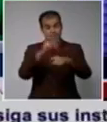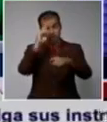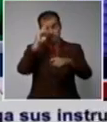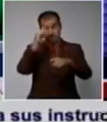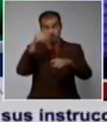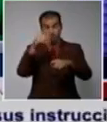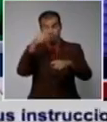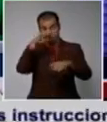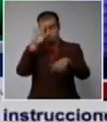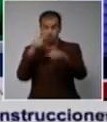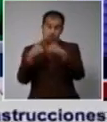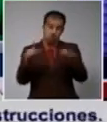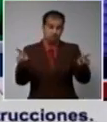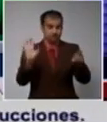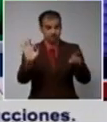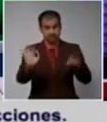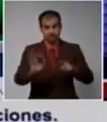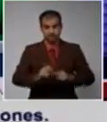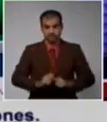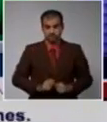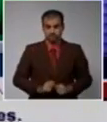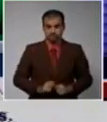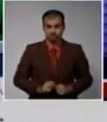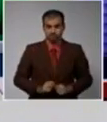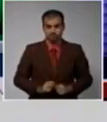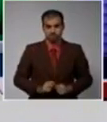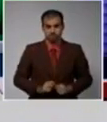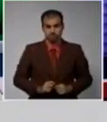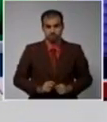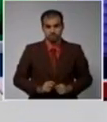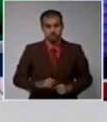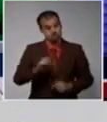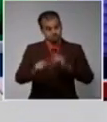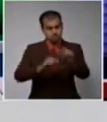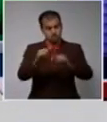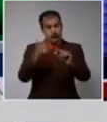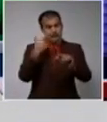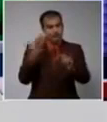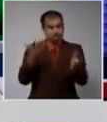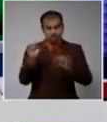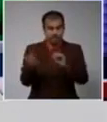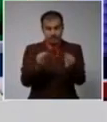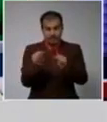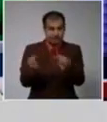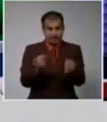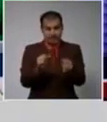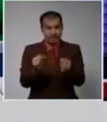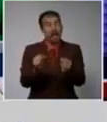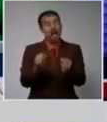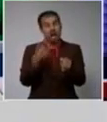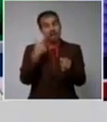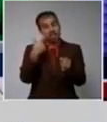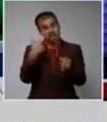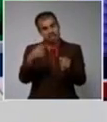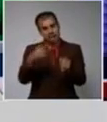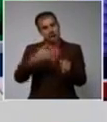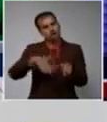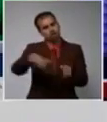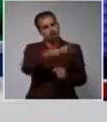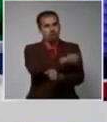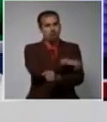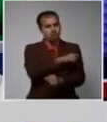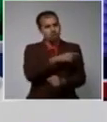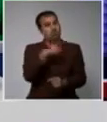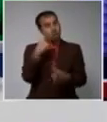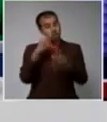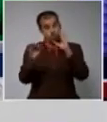que se va controlando, pero indiscutiblemente con una participación comunitaria y de